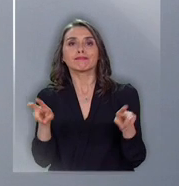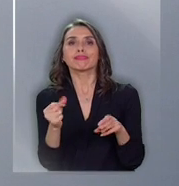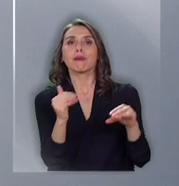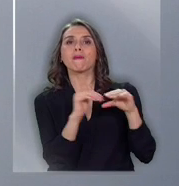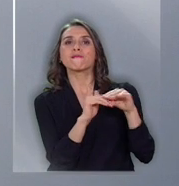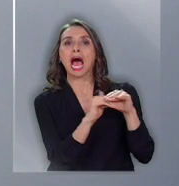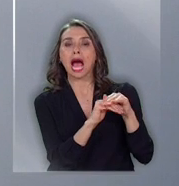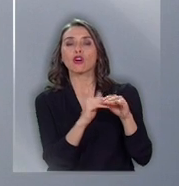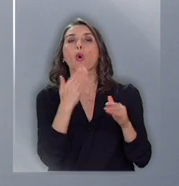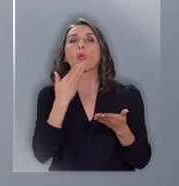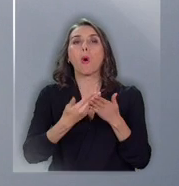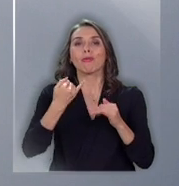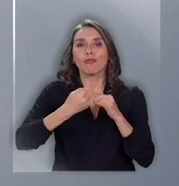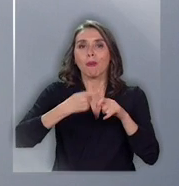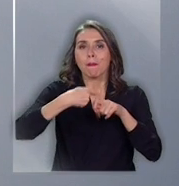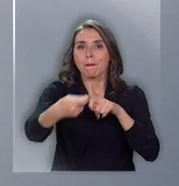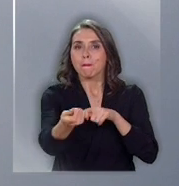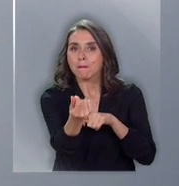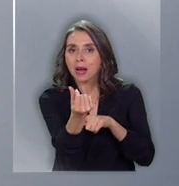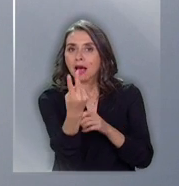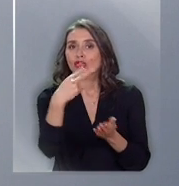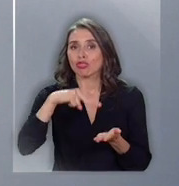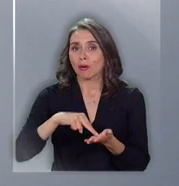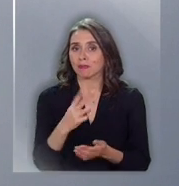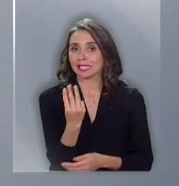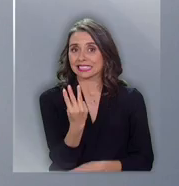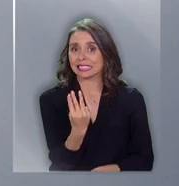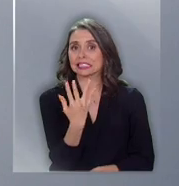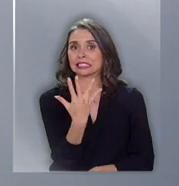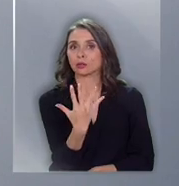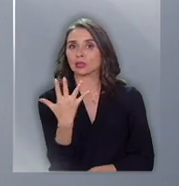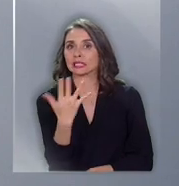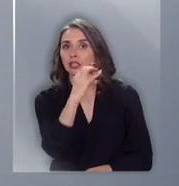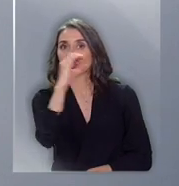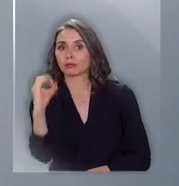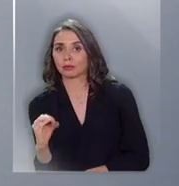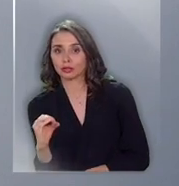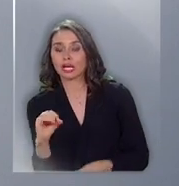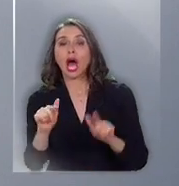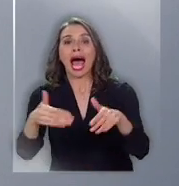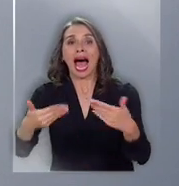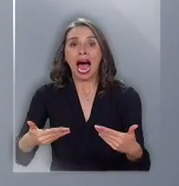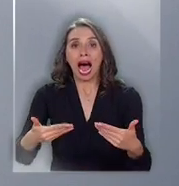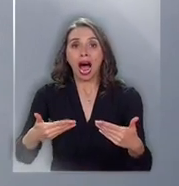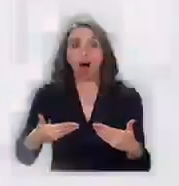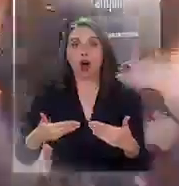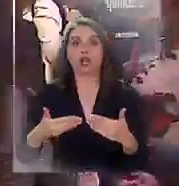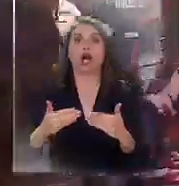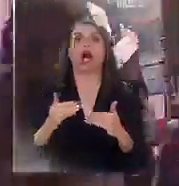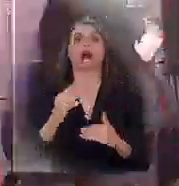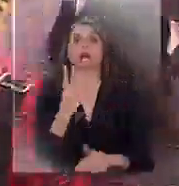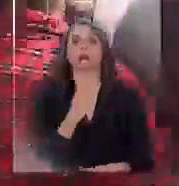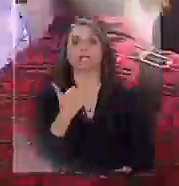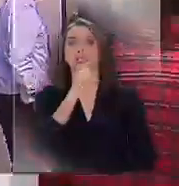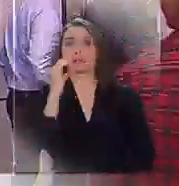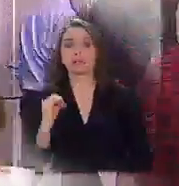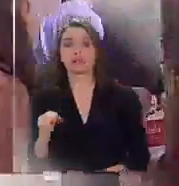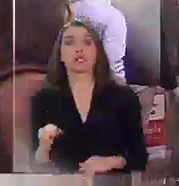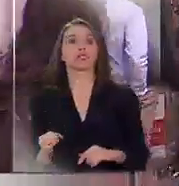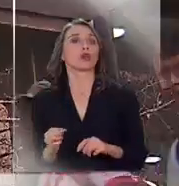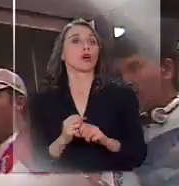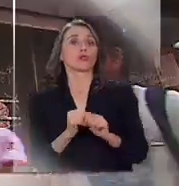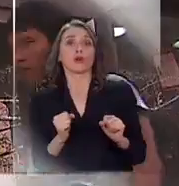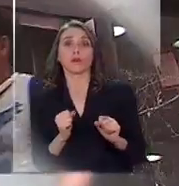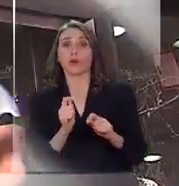financieras por los préstamos. En 2013 el número llegaba al 55%, ahora ronda el 36%. Al no poder cobrar más,